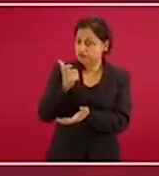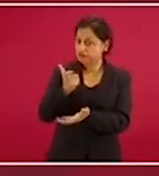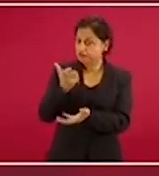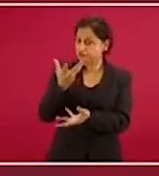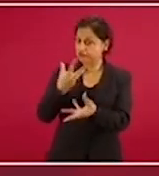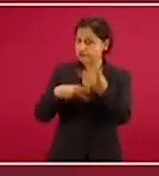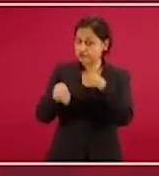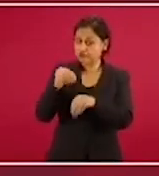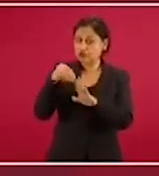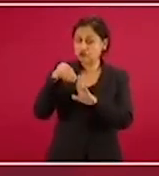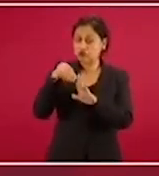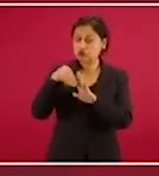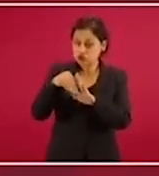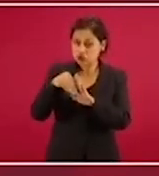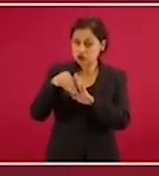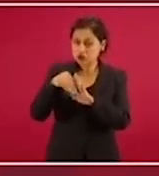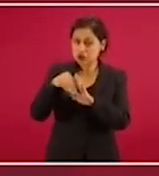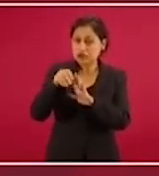produjo a partir